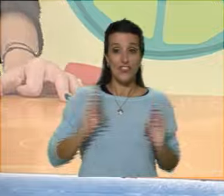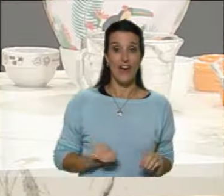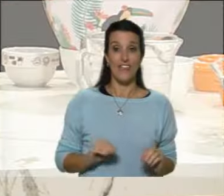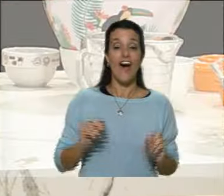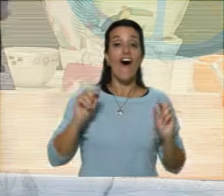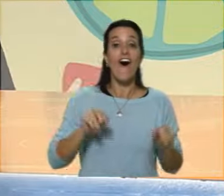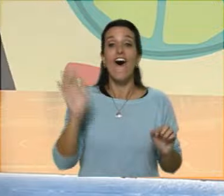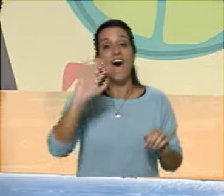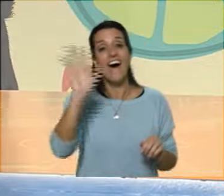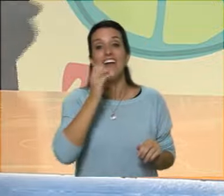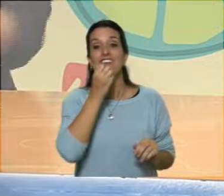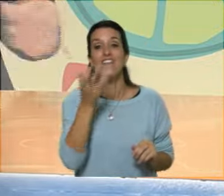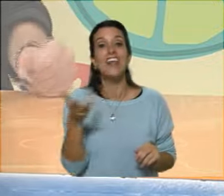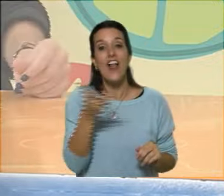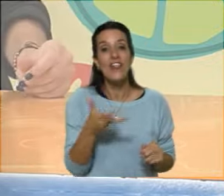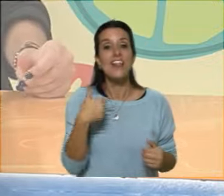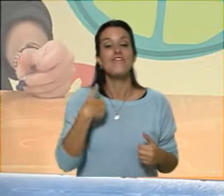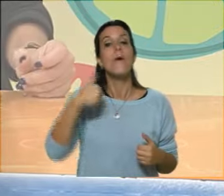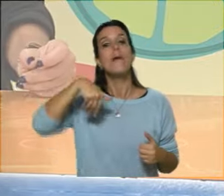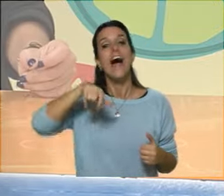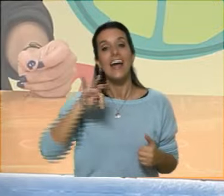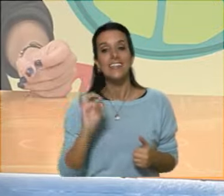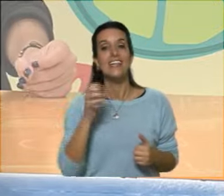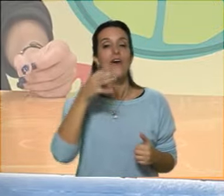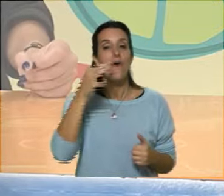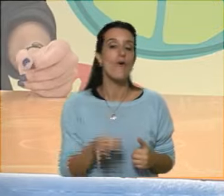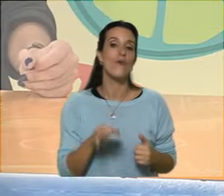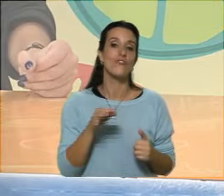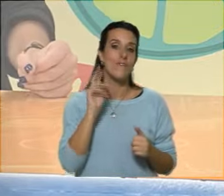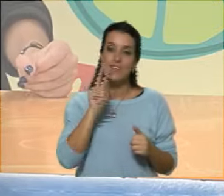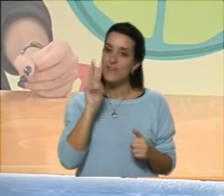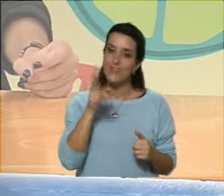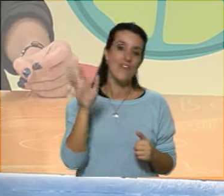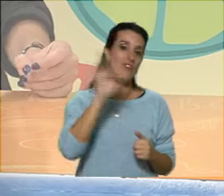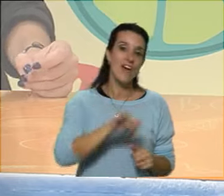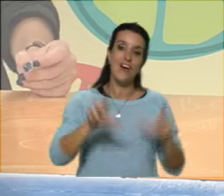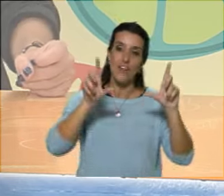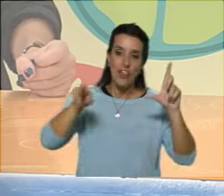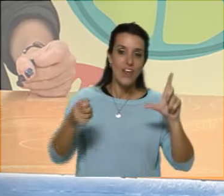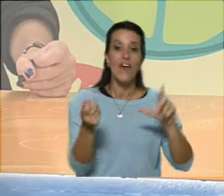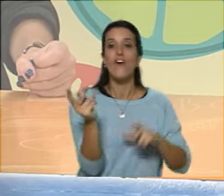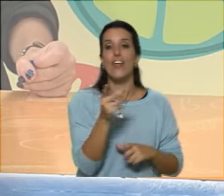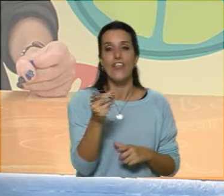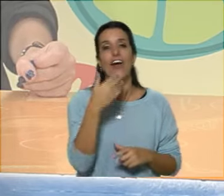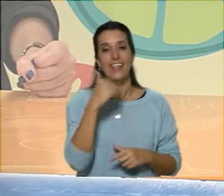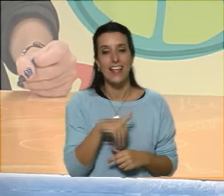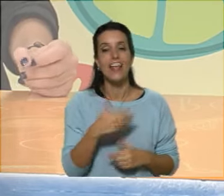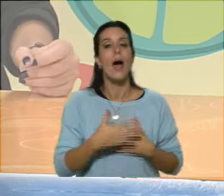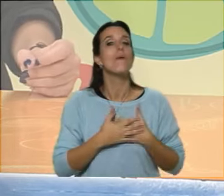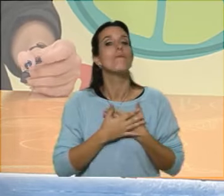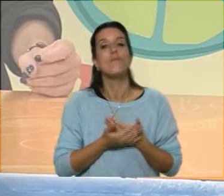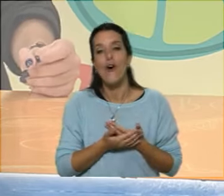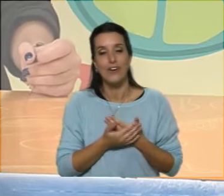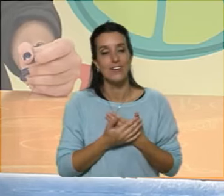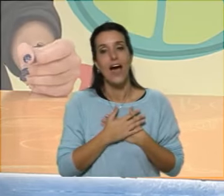Hola, Anita, Paulita, Leito, soy Maite, fiel y recurrente televidente suya. Ustedes dos me van a entender. El amor no